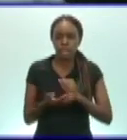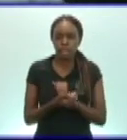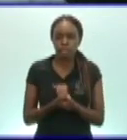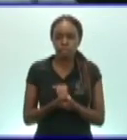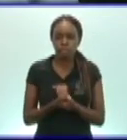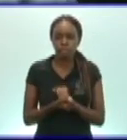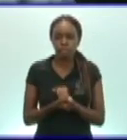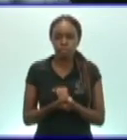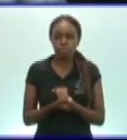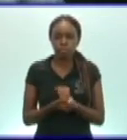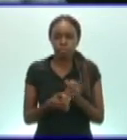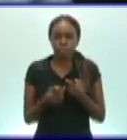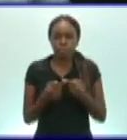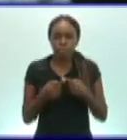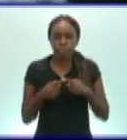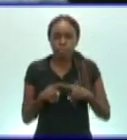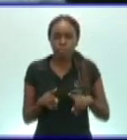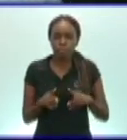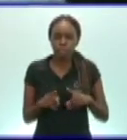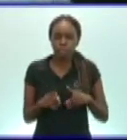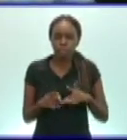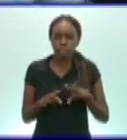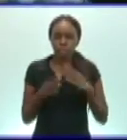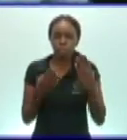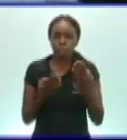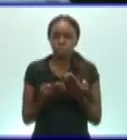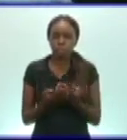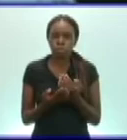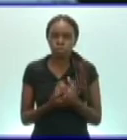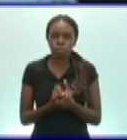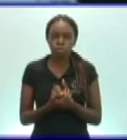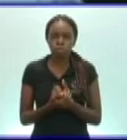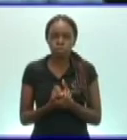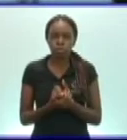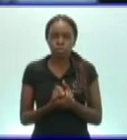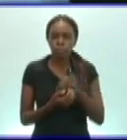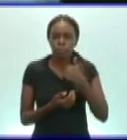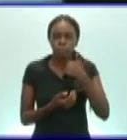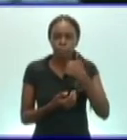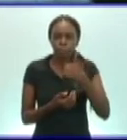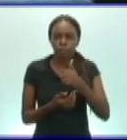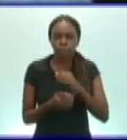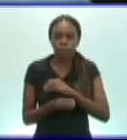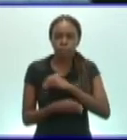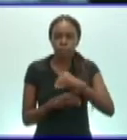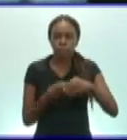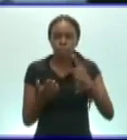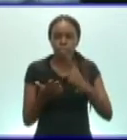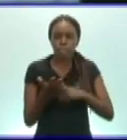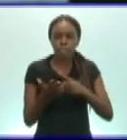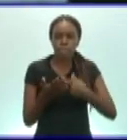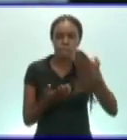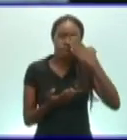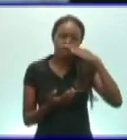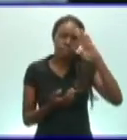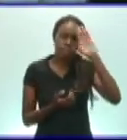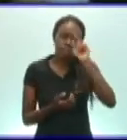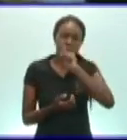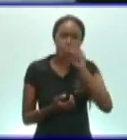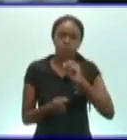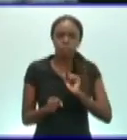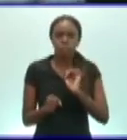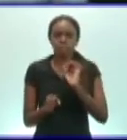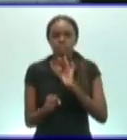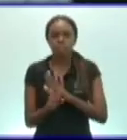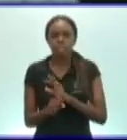eso. Pero el acto virtuoso de su parte, extraordinario, lo que lo convierte en el padre de verdad, que es la pregunta inicial, es